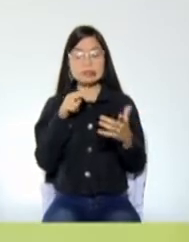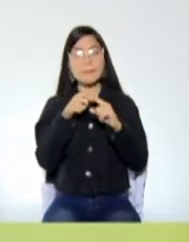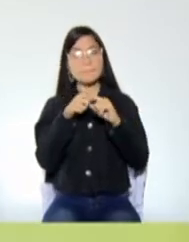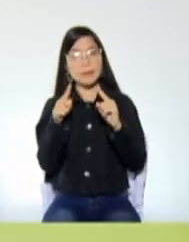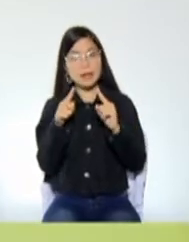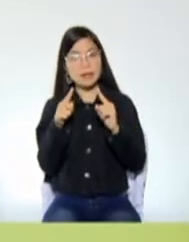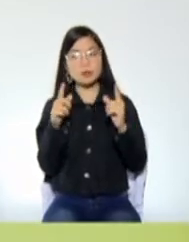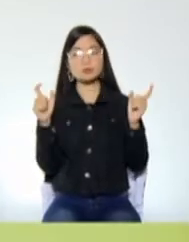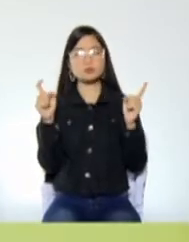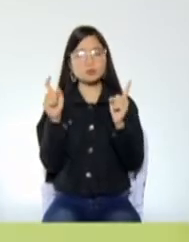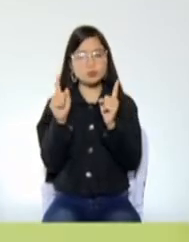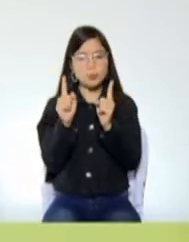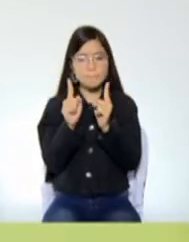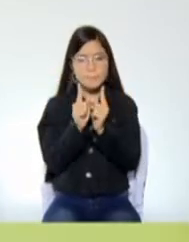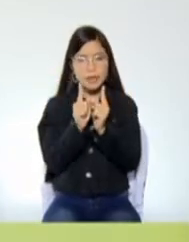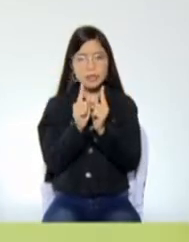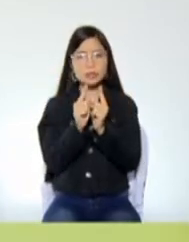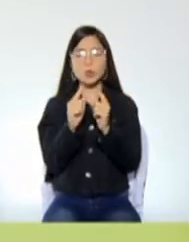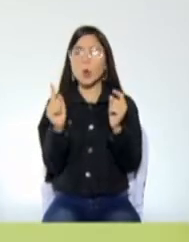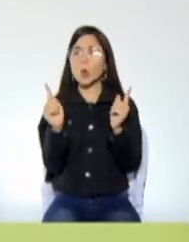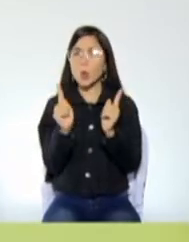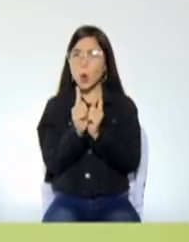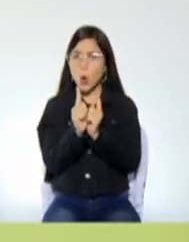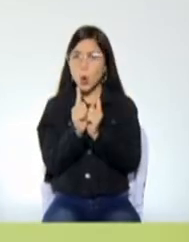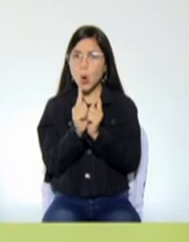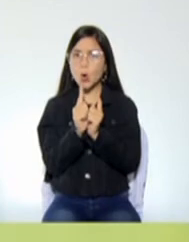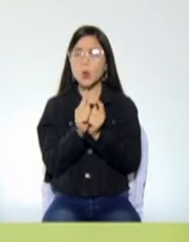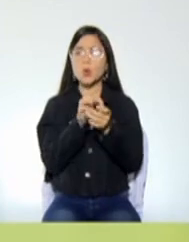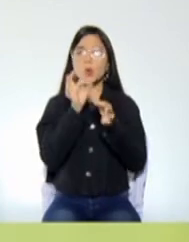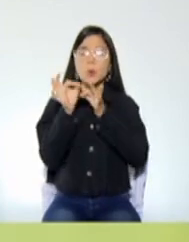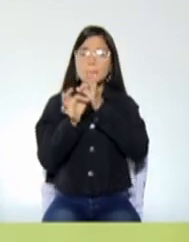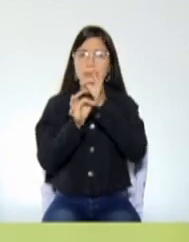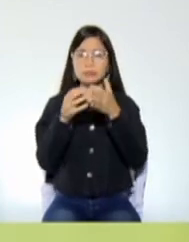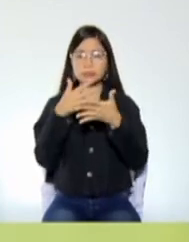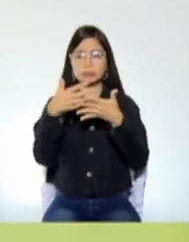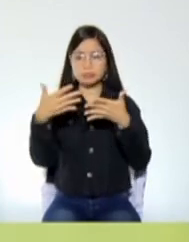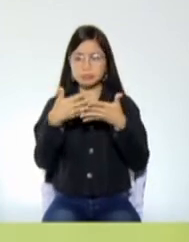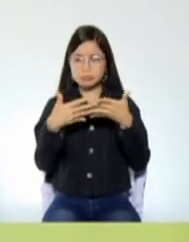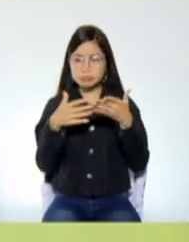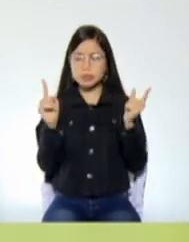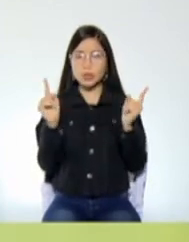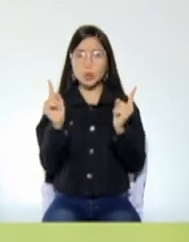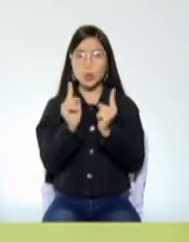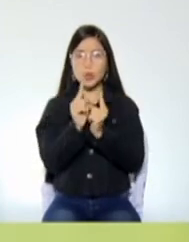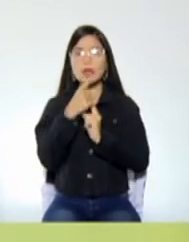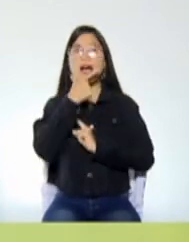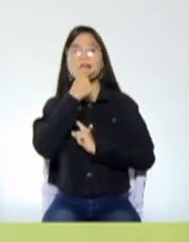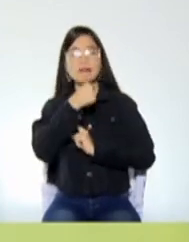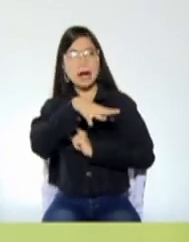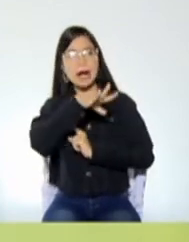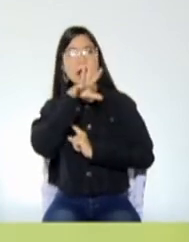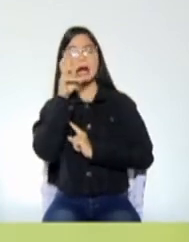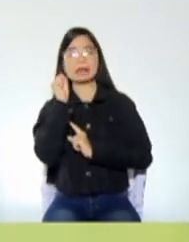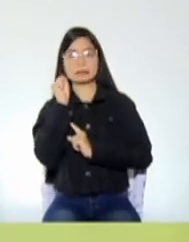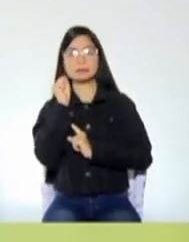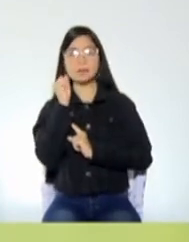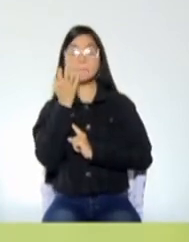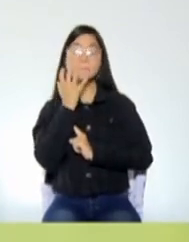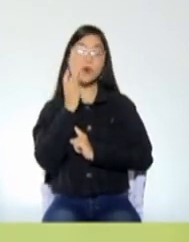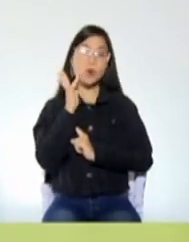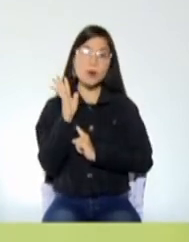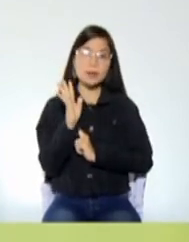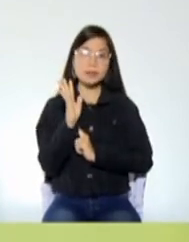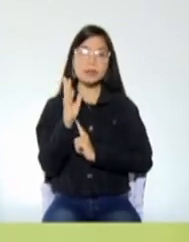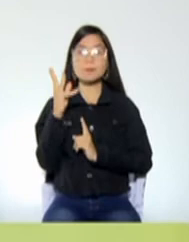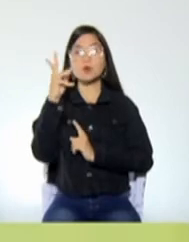cambio los descomponemos en pequeños enunciados que se vayan engranando entre sí, podrá ser más fácil la comprensión. Por ejemplo, en el caso de los números